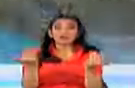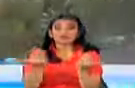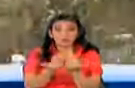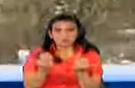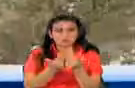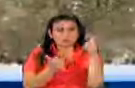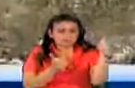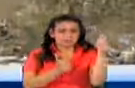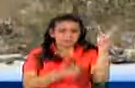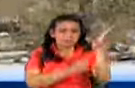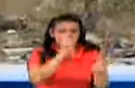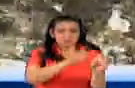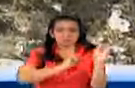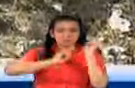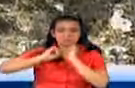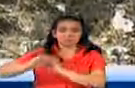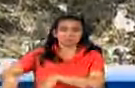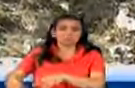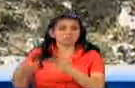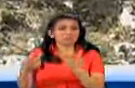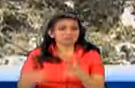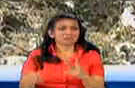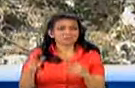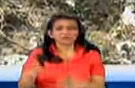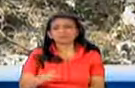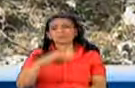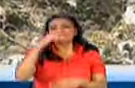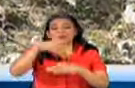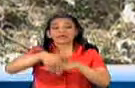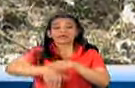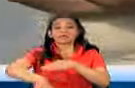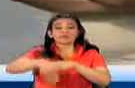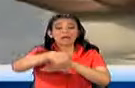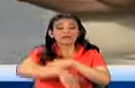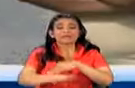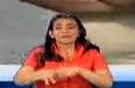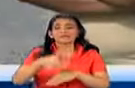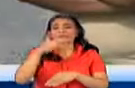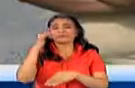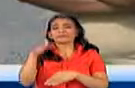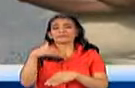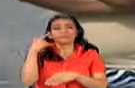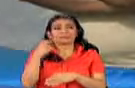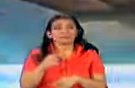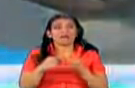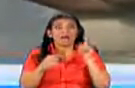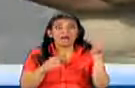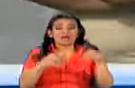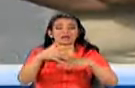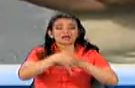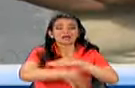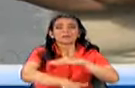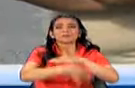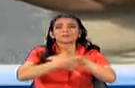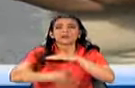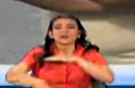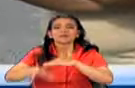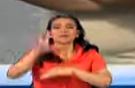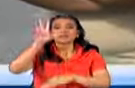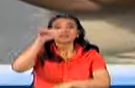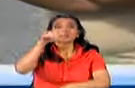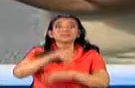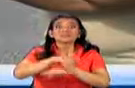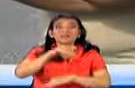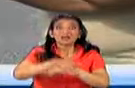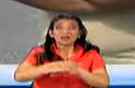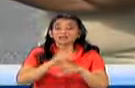que la gente arroja, ellos tienen que soportar el hedor de la quebrada cercana. Tenemos una quebrada acá atrás, que a partir de las 3 de la tarde